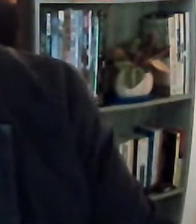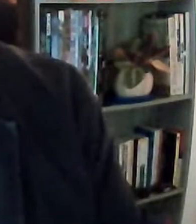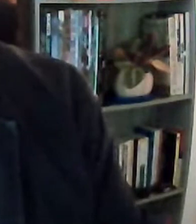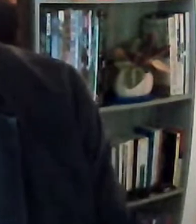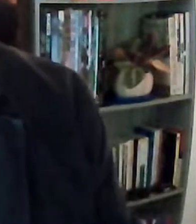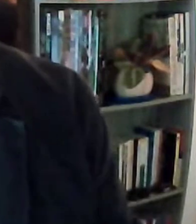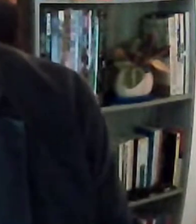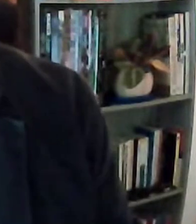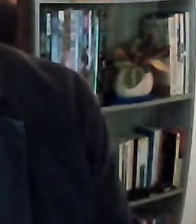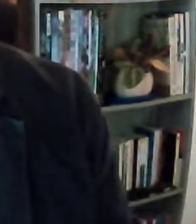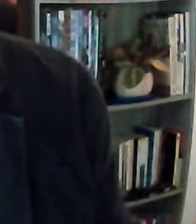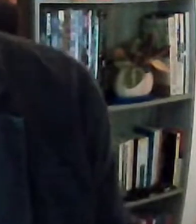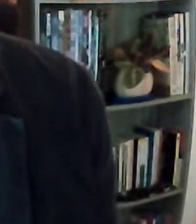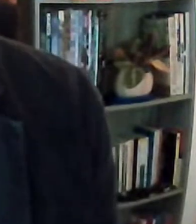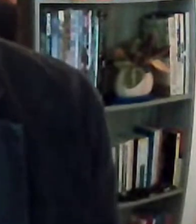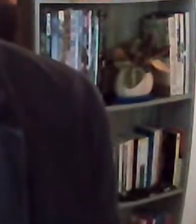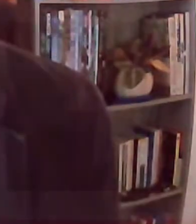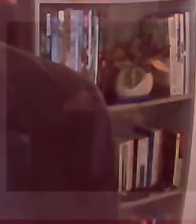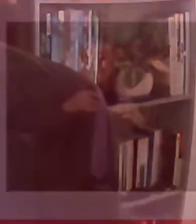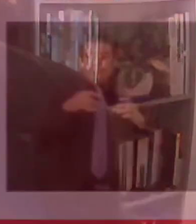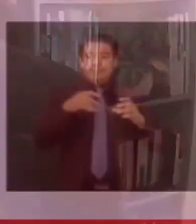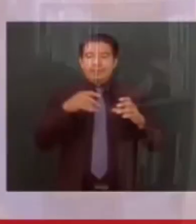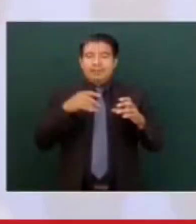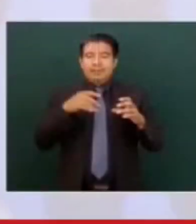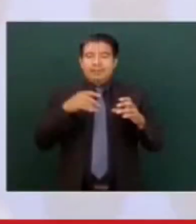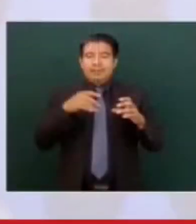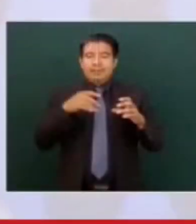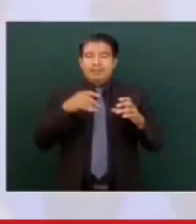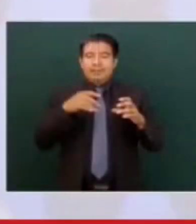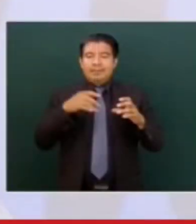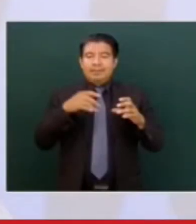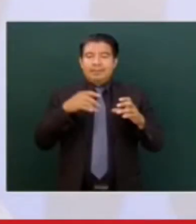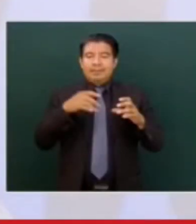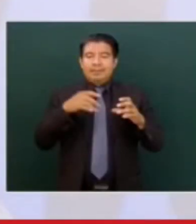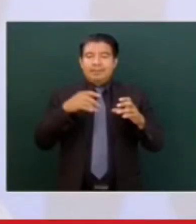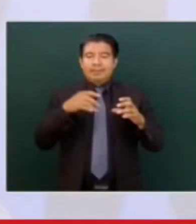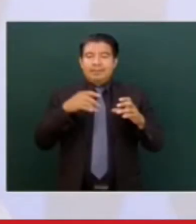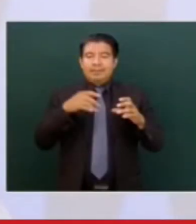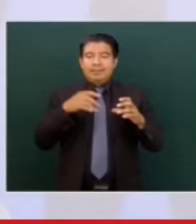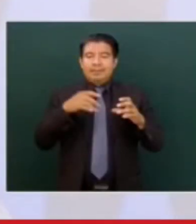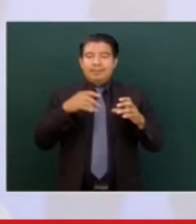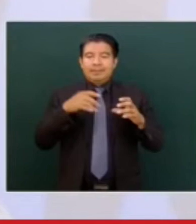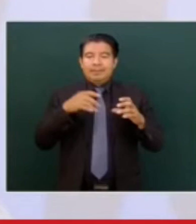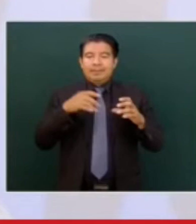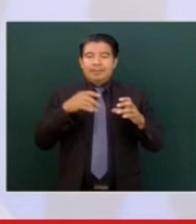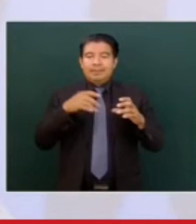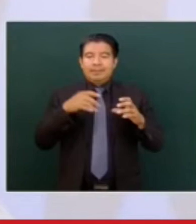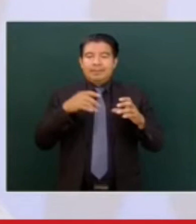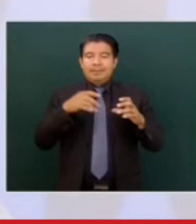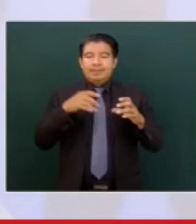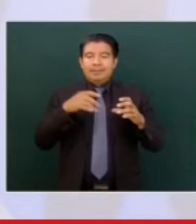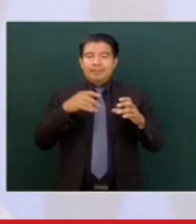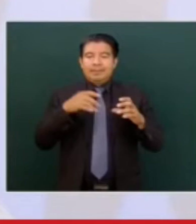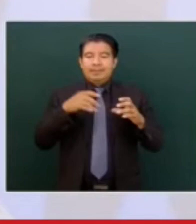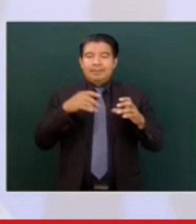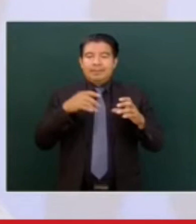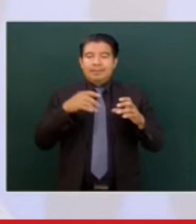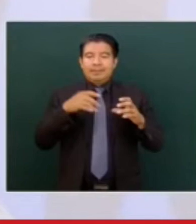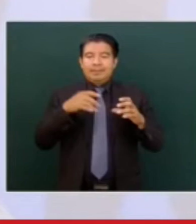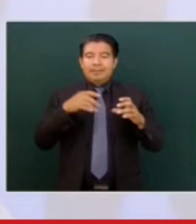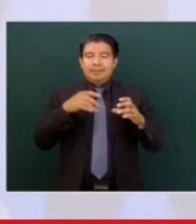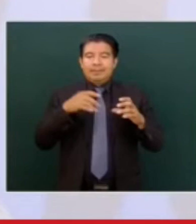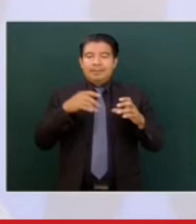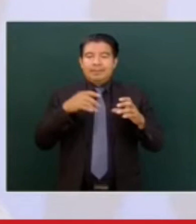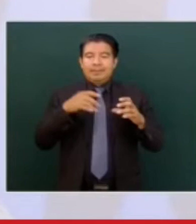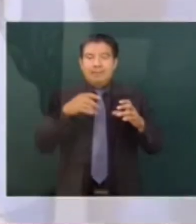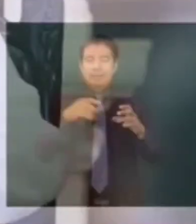Adán Augusto desarticuló la total rebambaramba que había en el Senado de